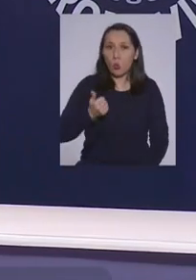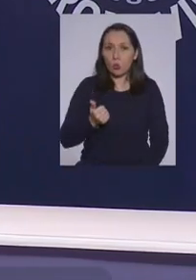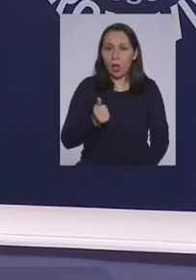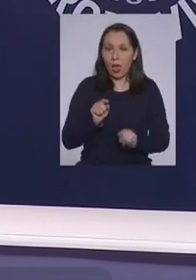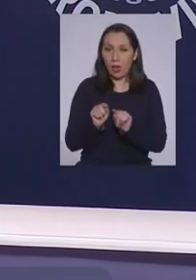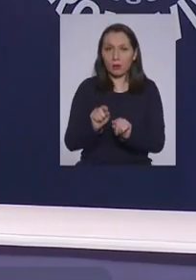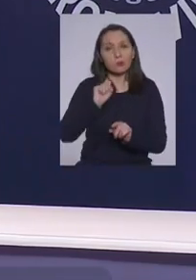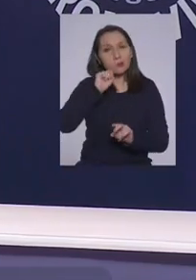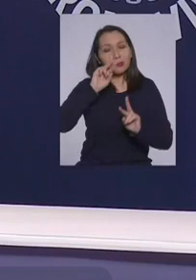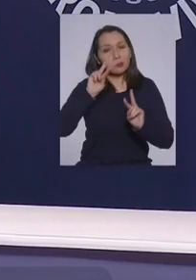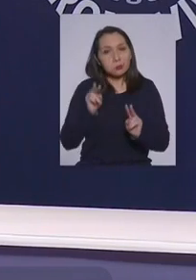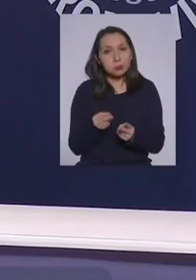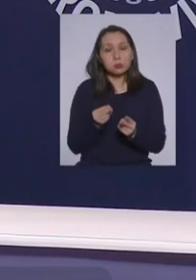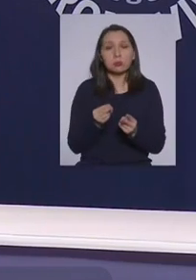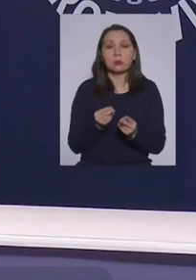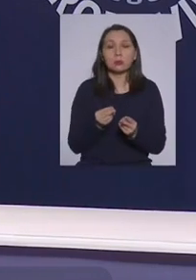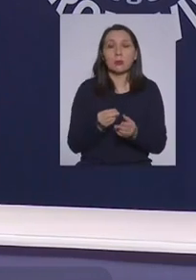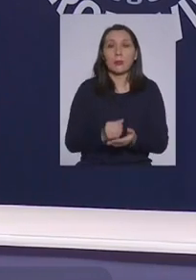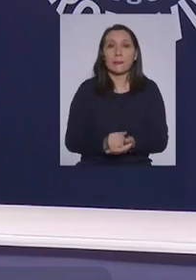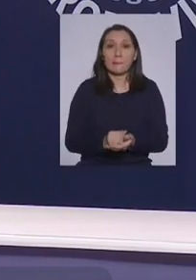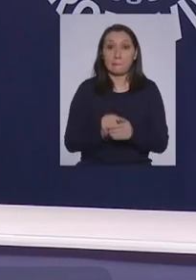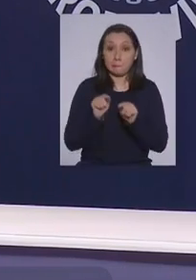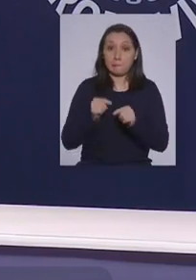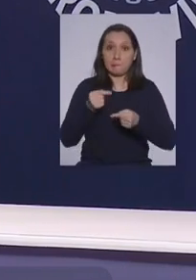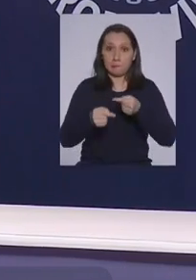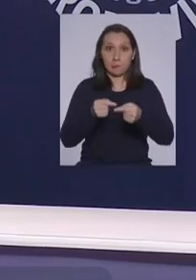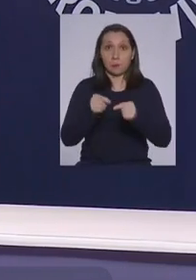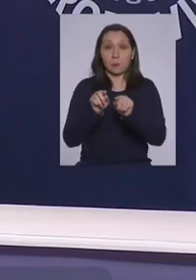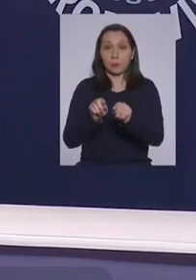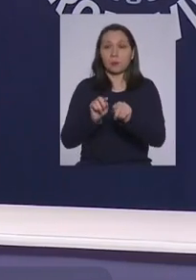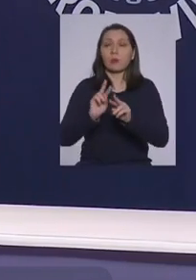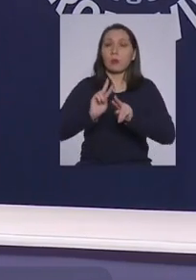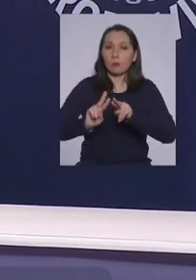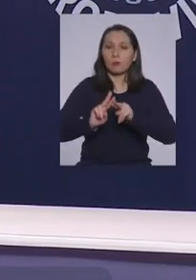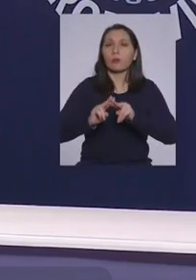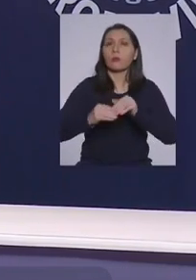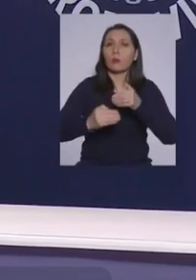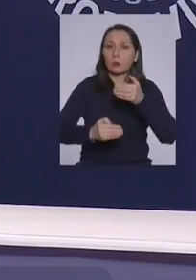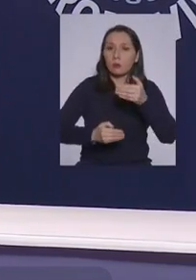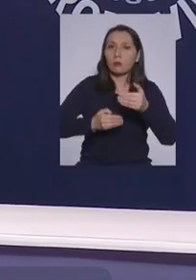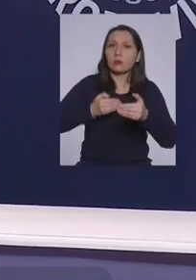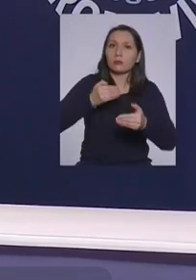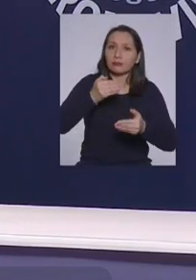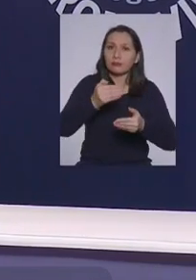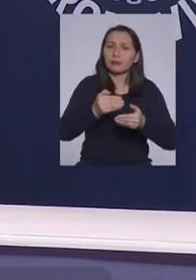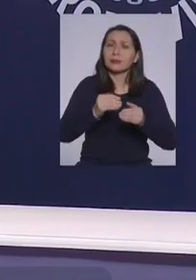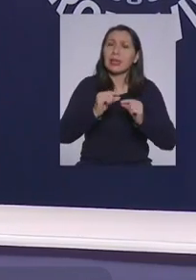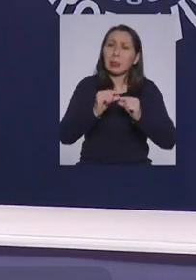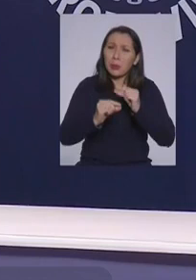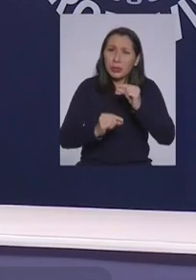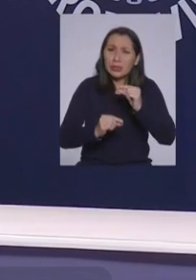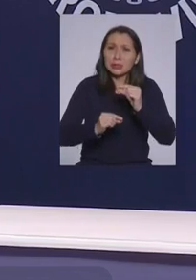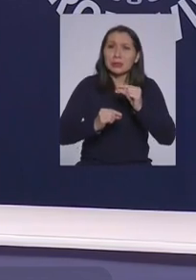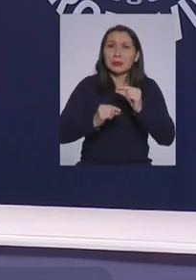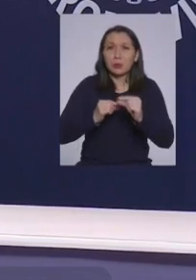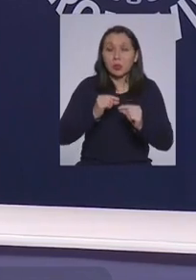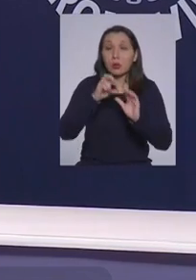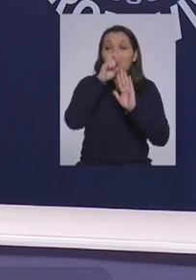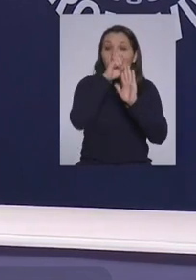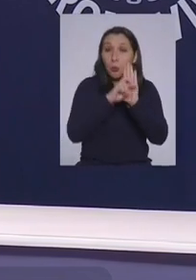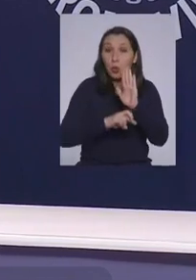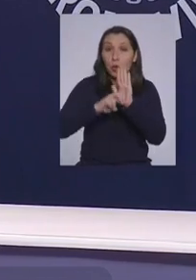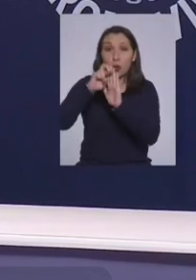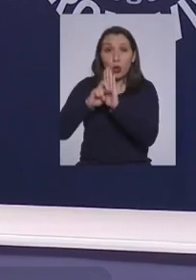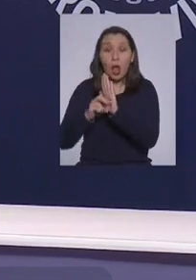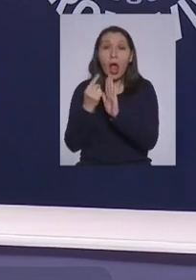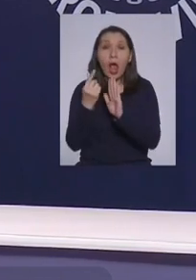voluntario. Es decir, este proceso se va a ir desarrollando de manera muy de a poco. Los protocolos,